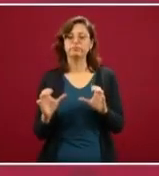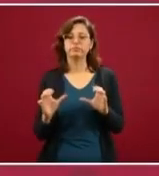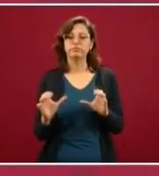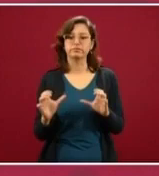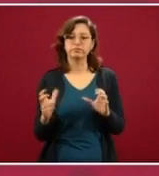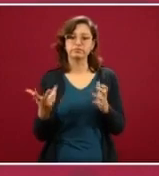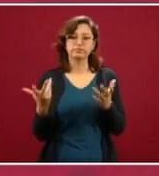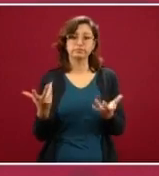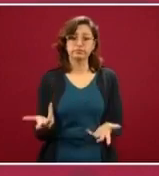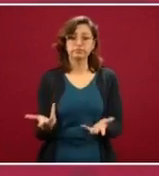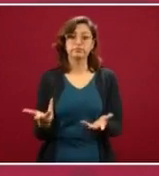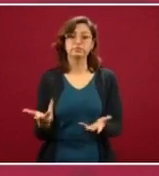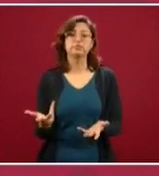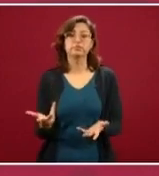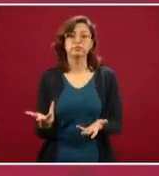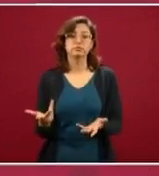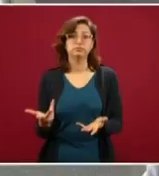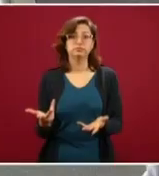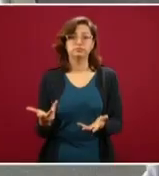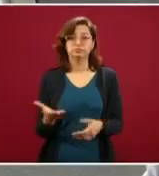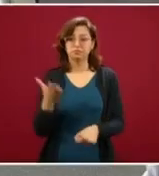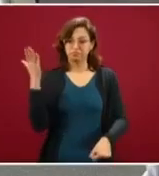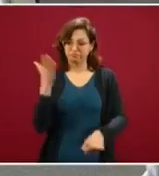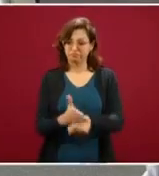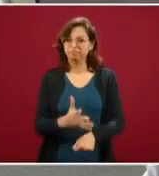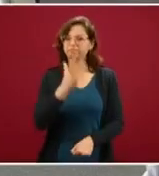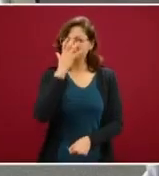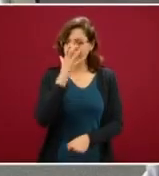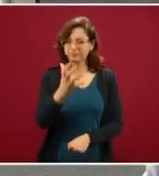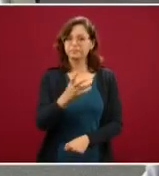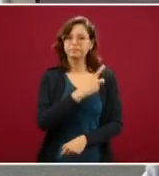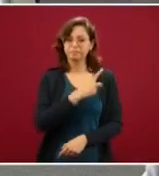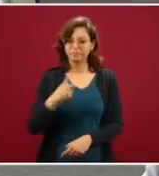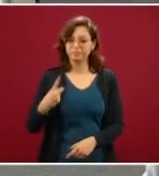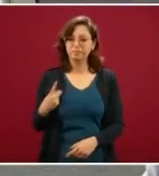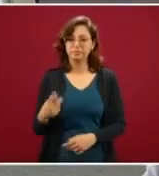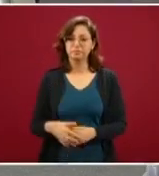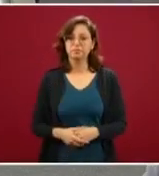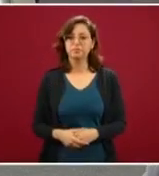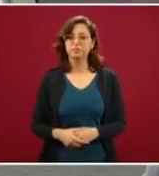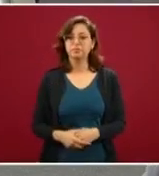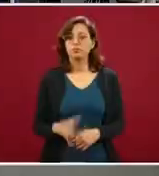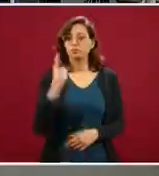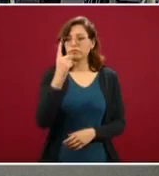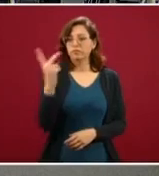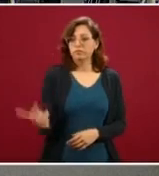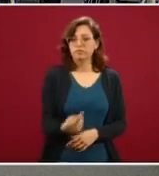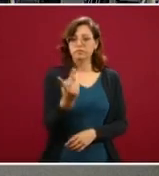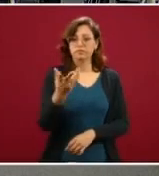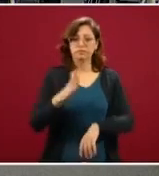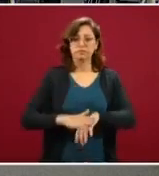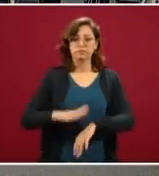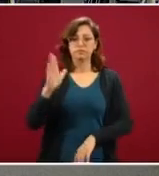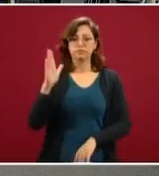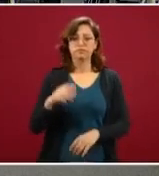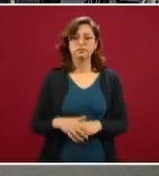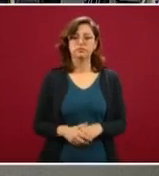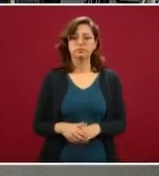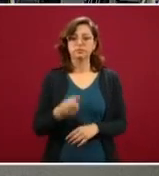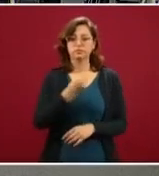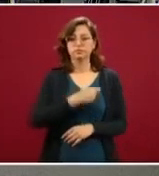Y que no haya impunidad para nadie. Una más.